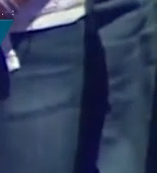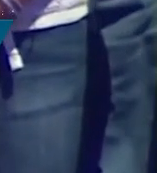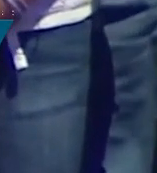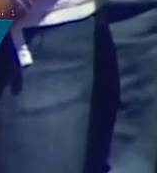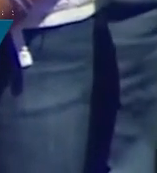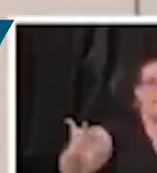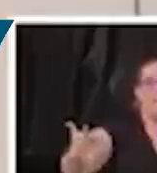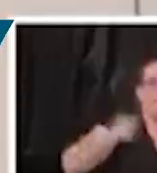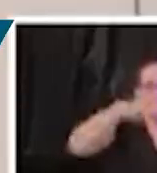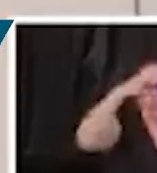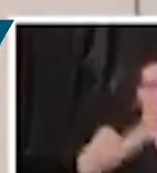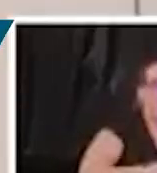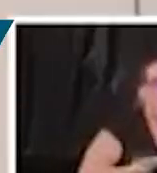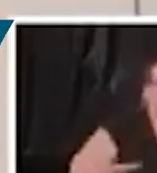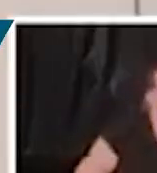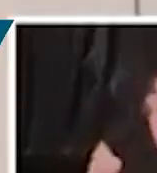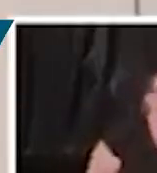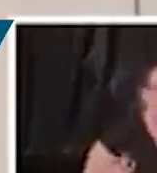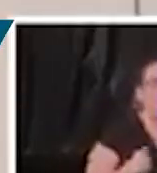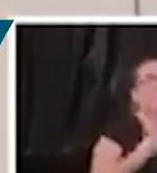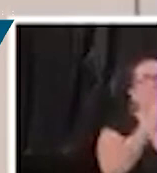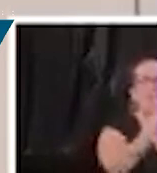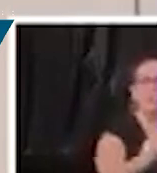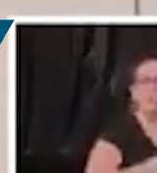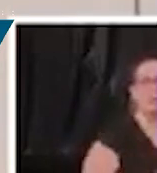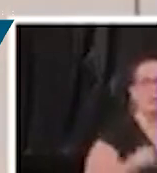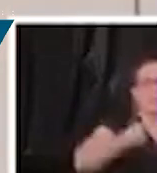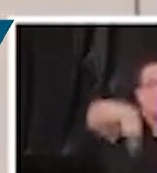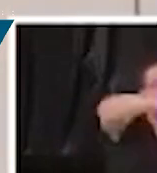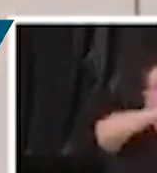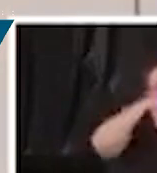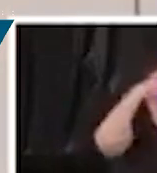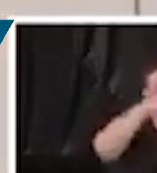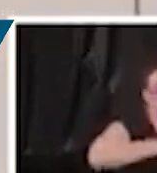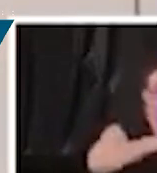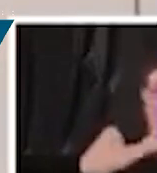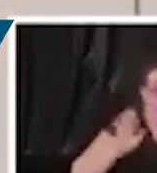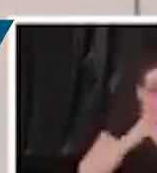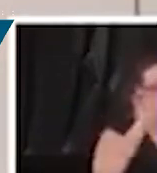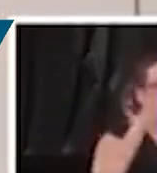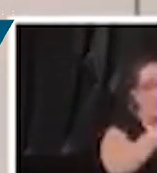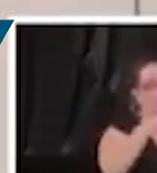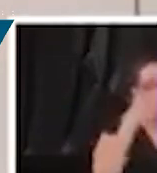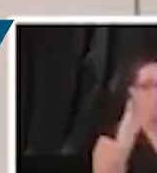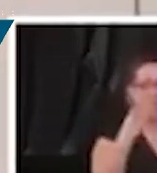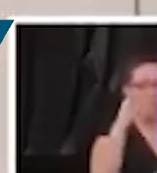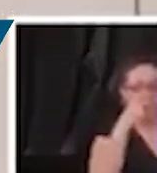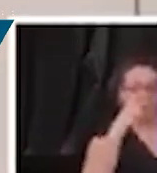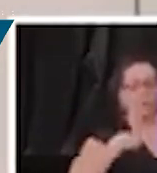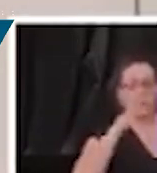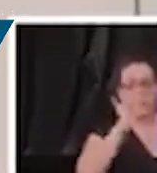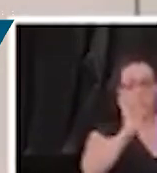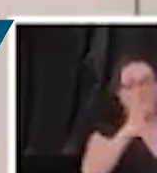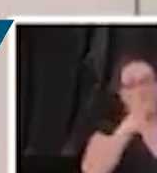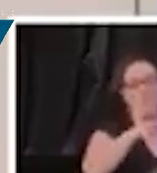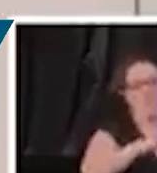del Partido Socialista. Por otra parte, como es un encefalograma plano electoral, que nadie me coja que estoy